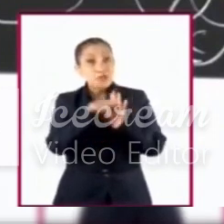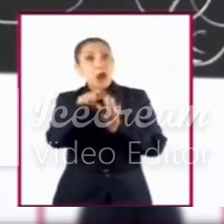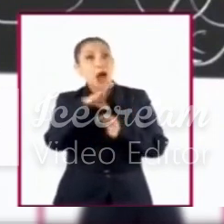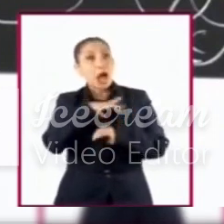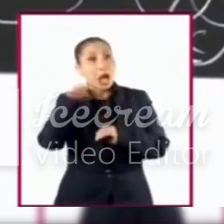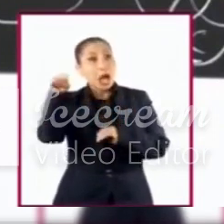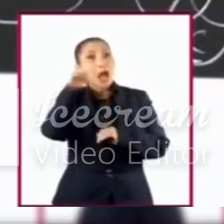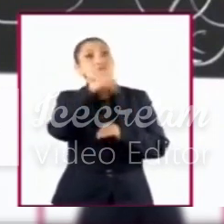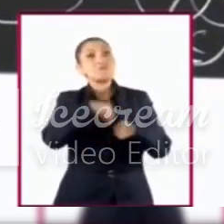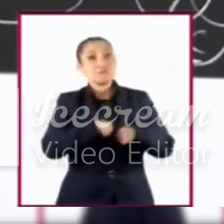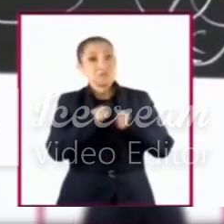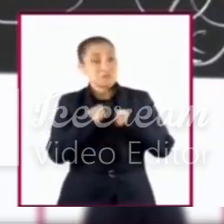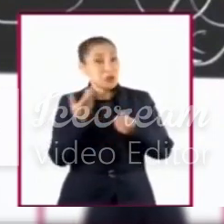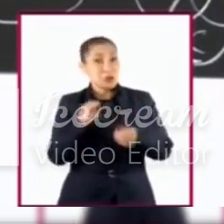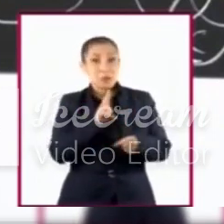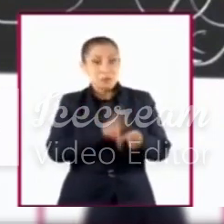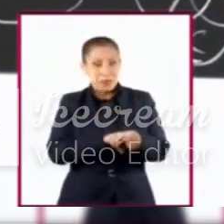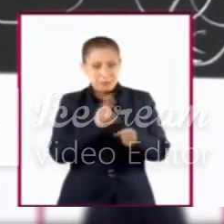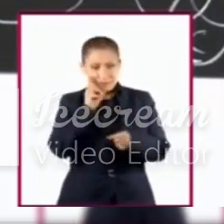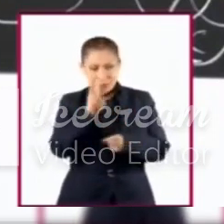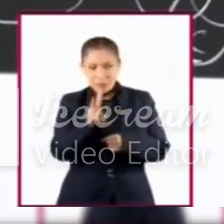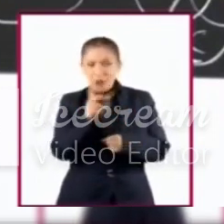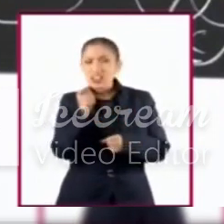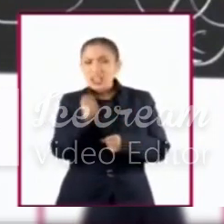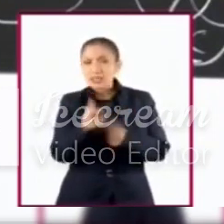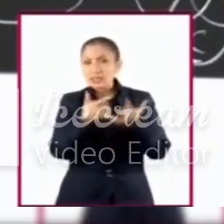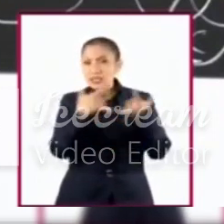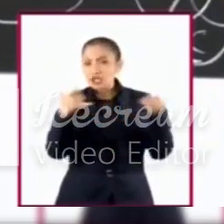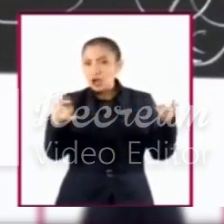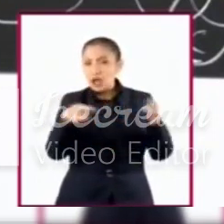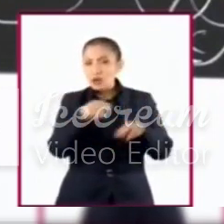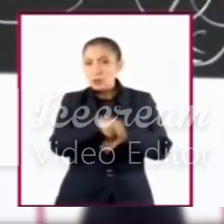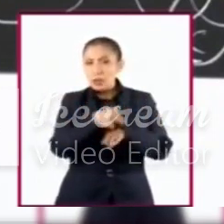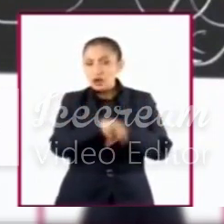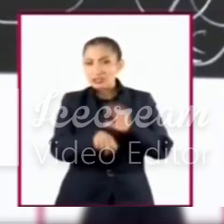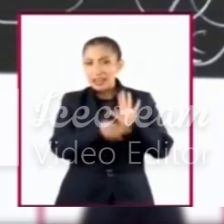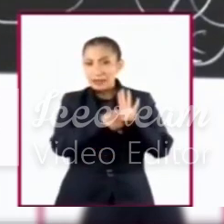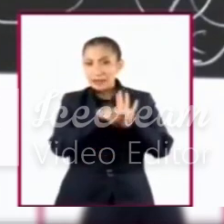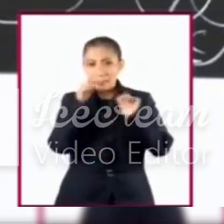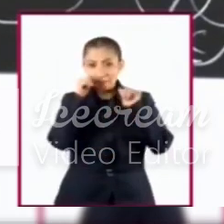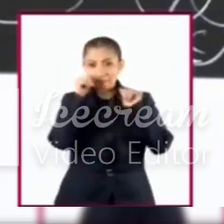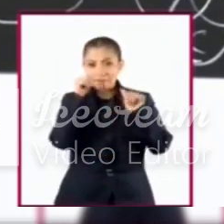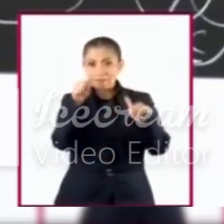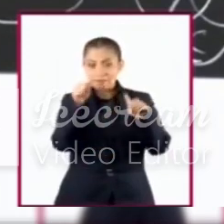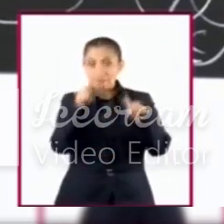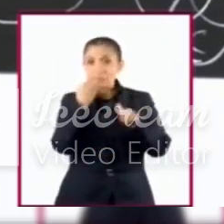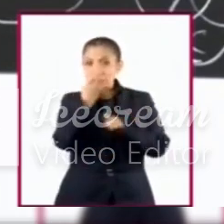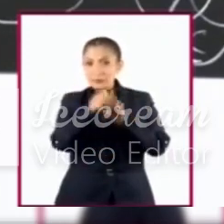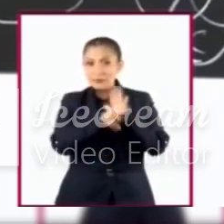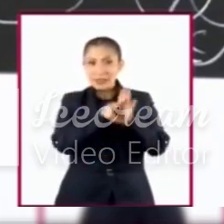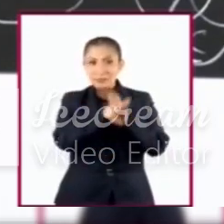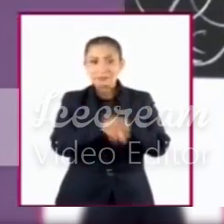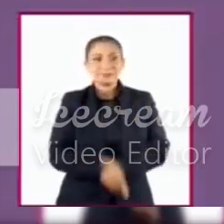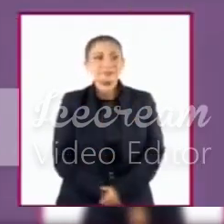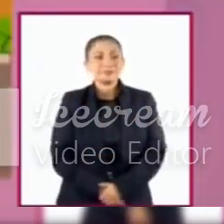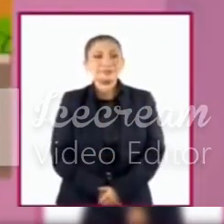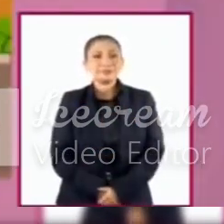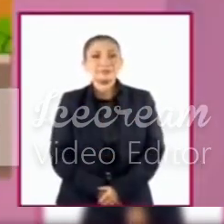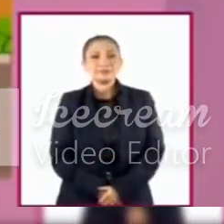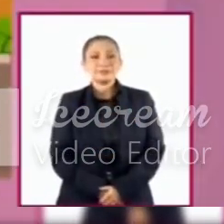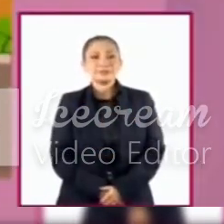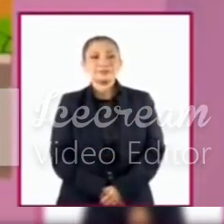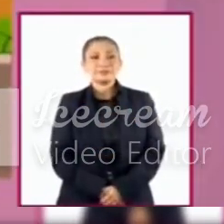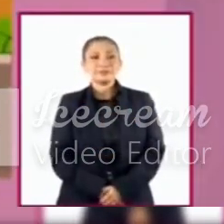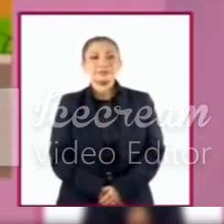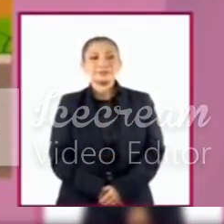están presentes en la vida cotidiana. Veamos un poco de la historia de estos números. Pongan atención al siguiente video.